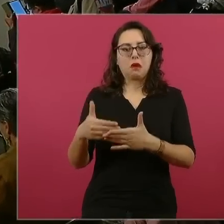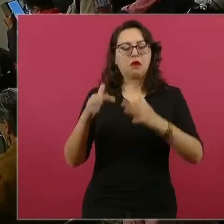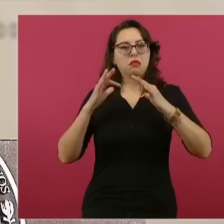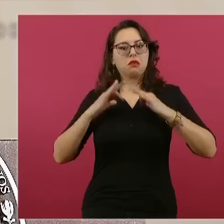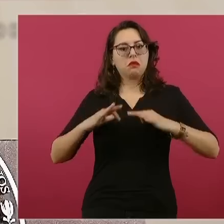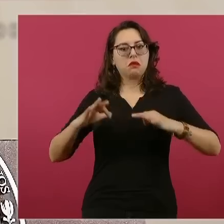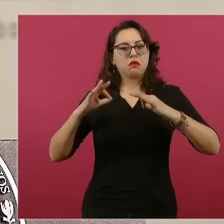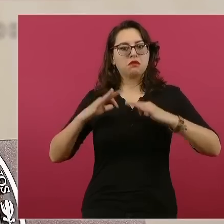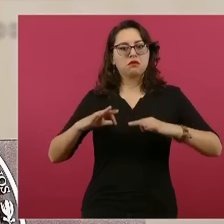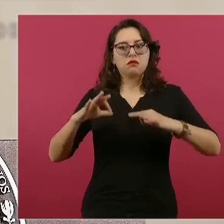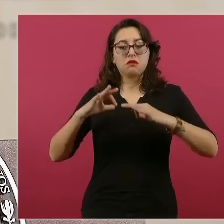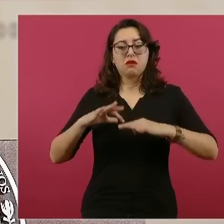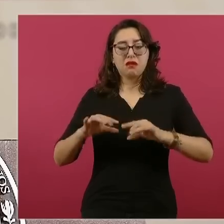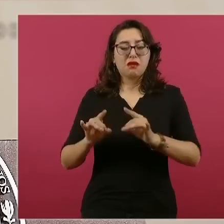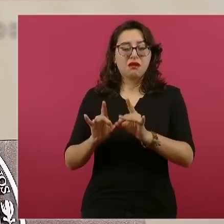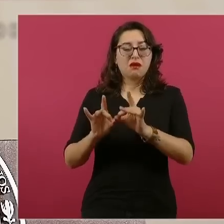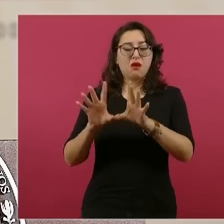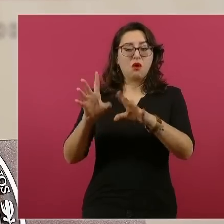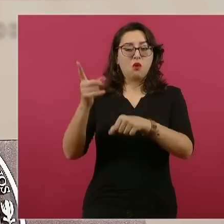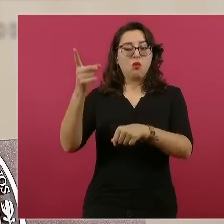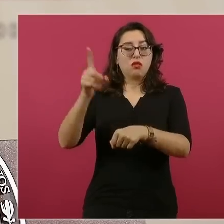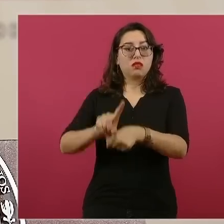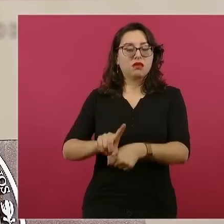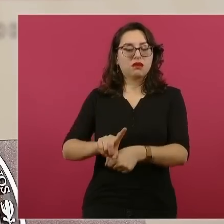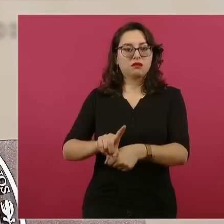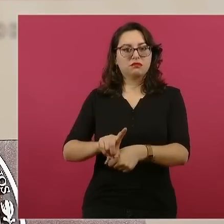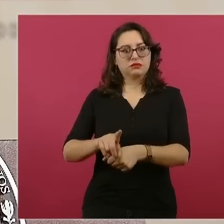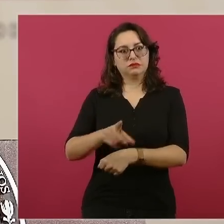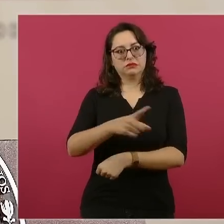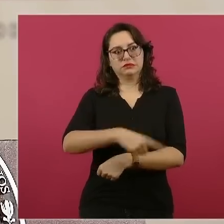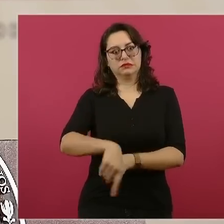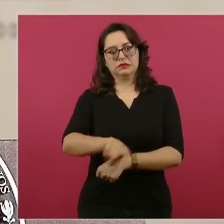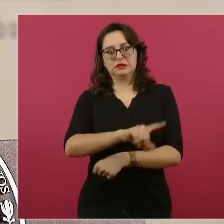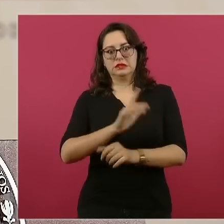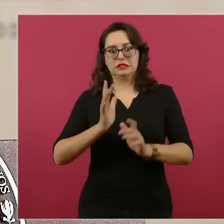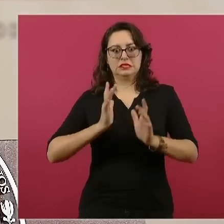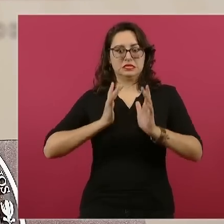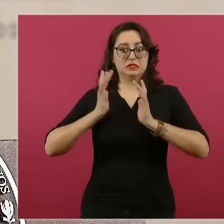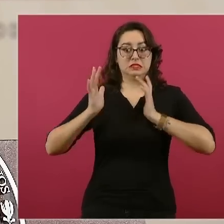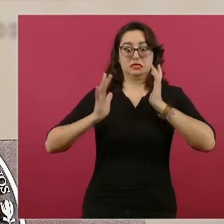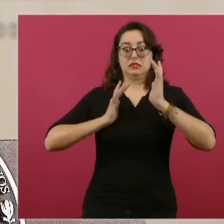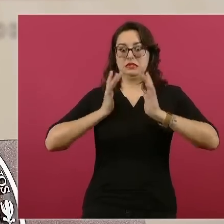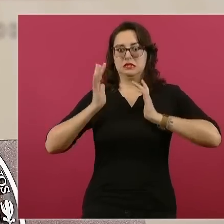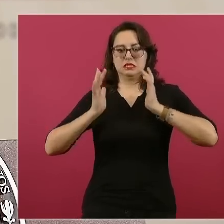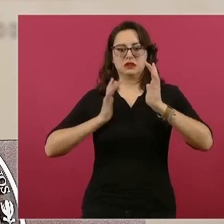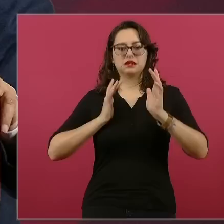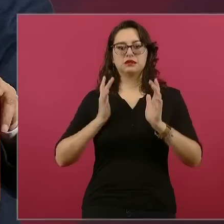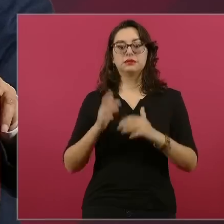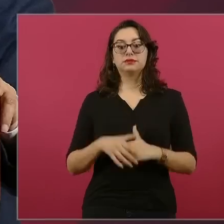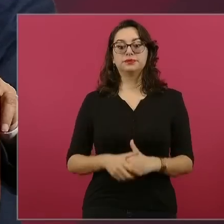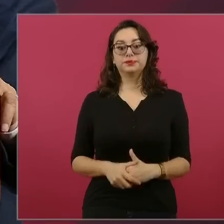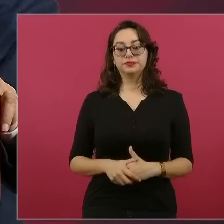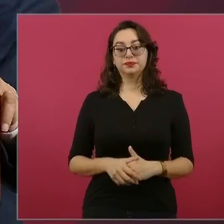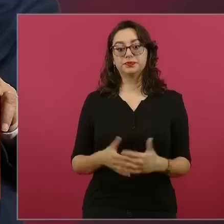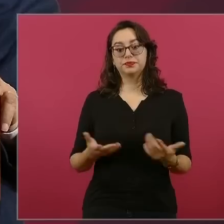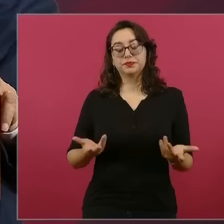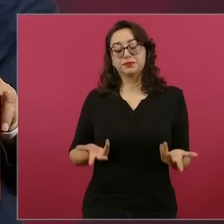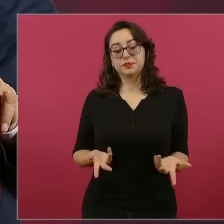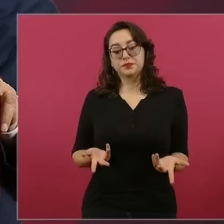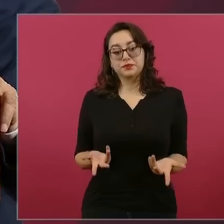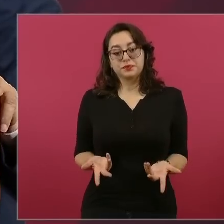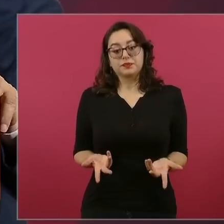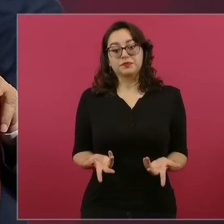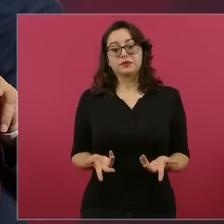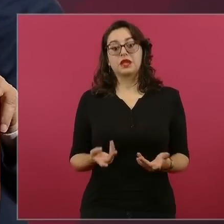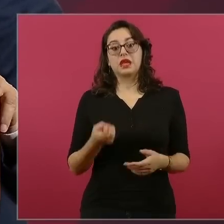no sea exacto. Vamos a esperarnos cuando vengan los reportes.